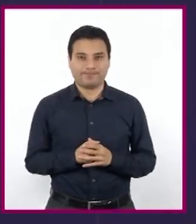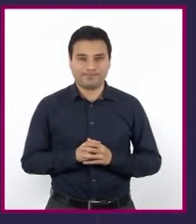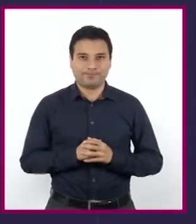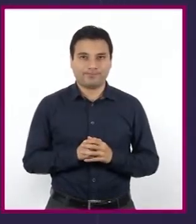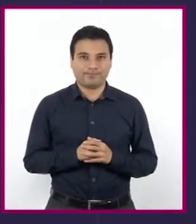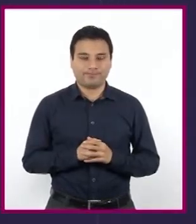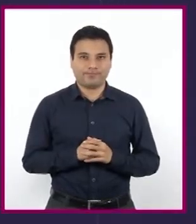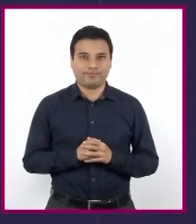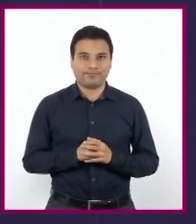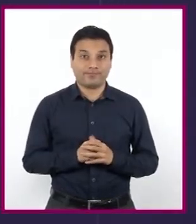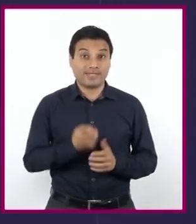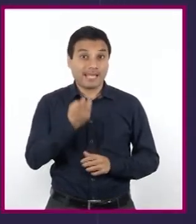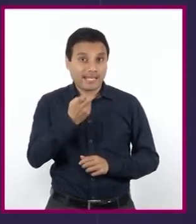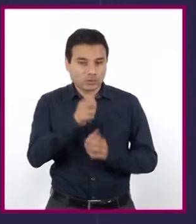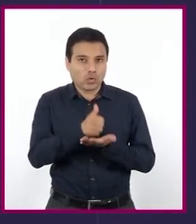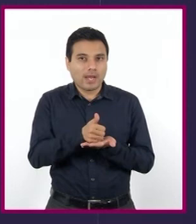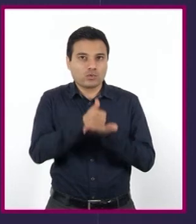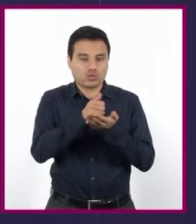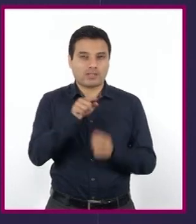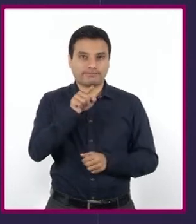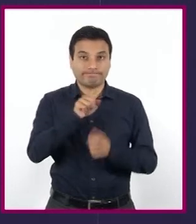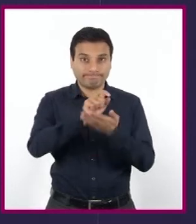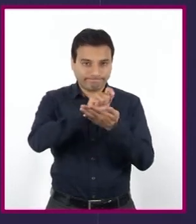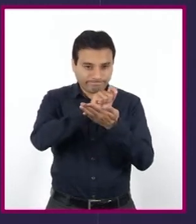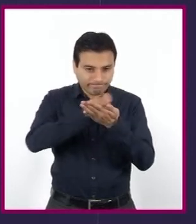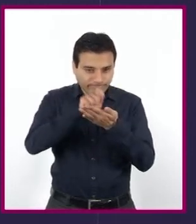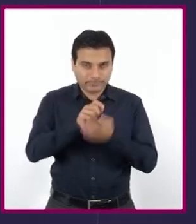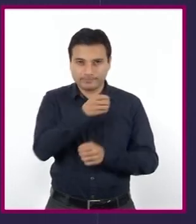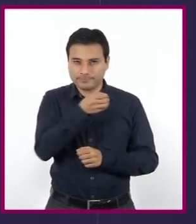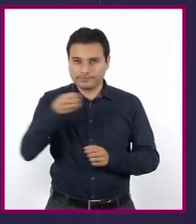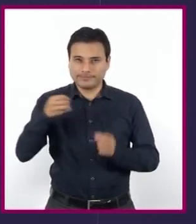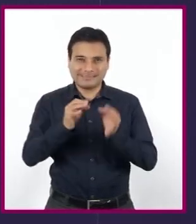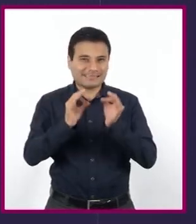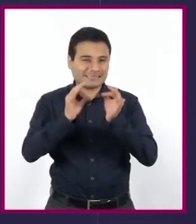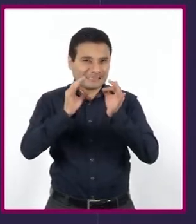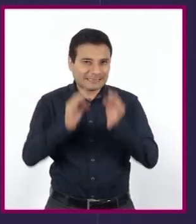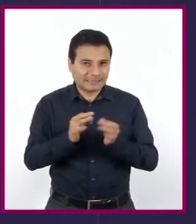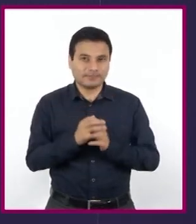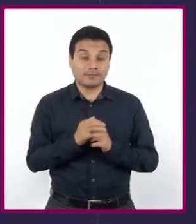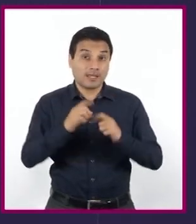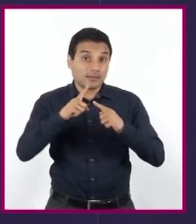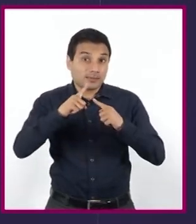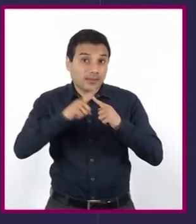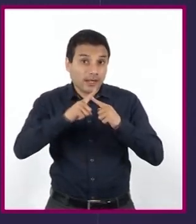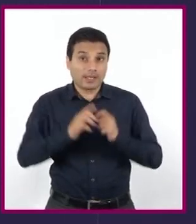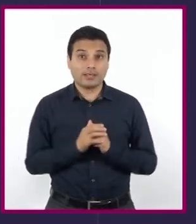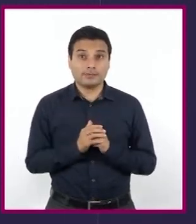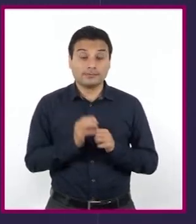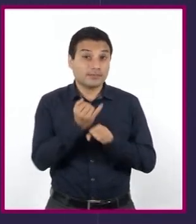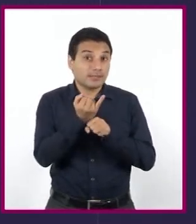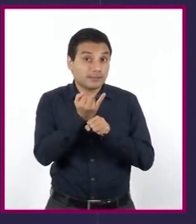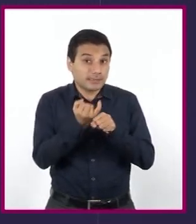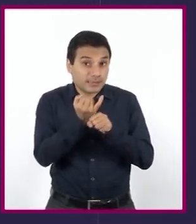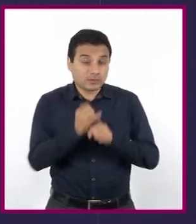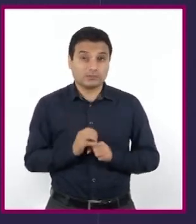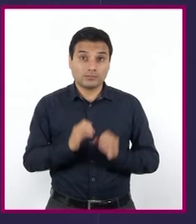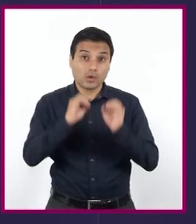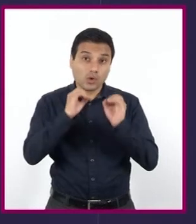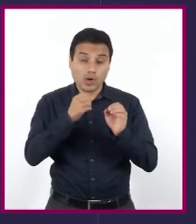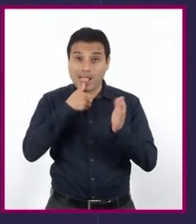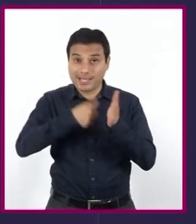Esto les permitirá redactar mejor un texto, ya sea una tarea escolar, una investigación o una